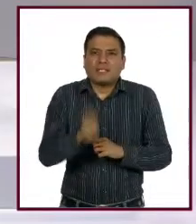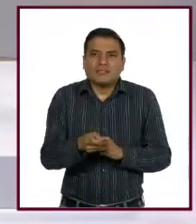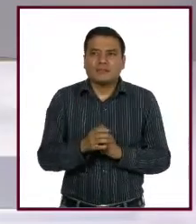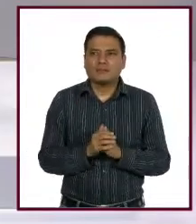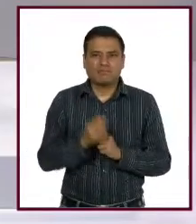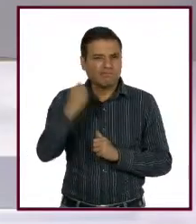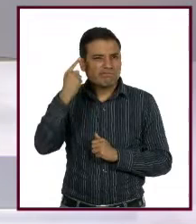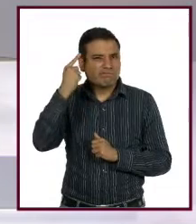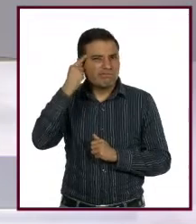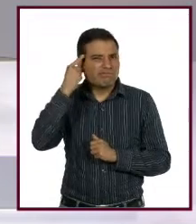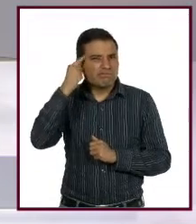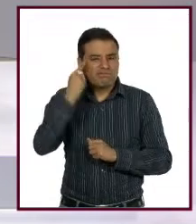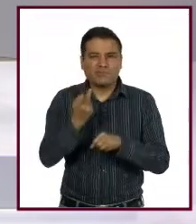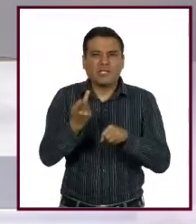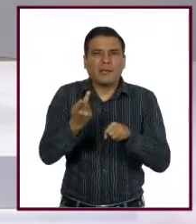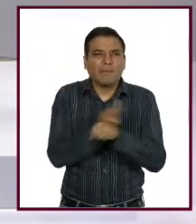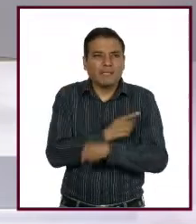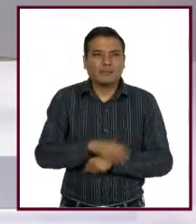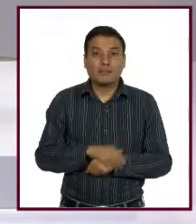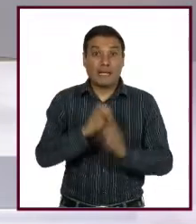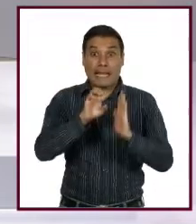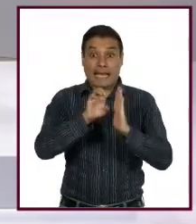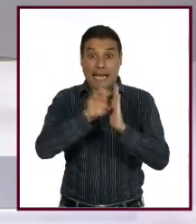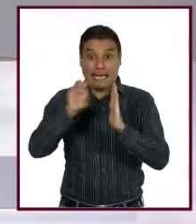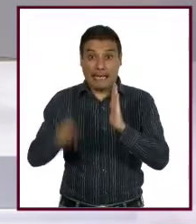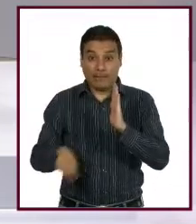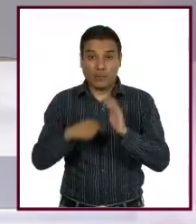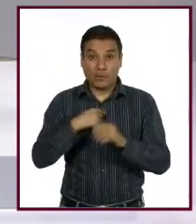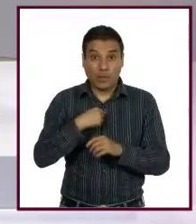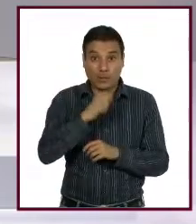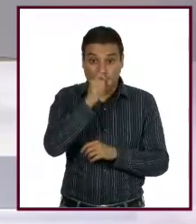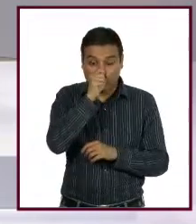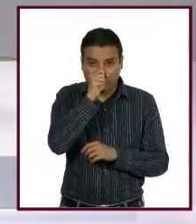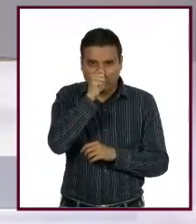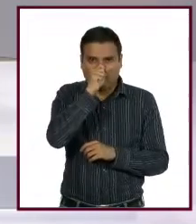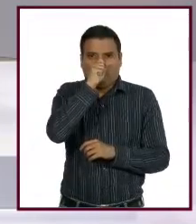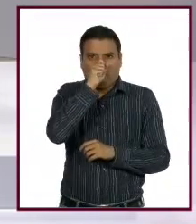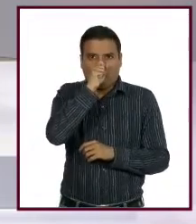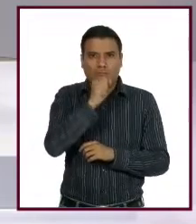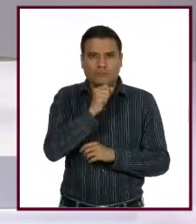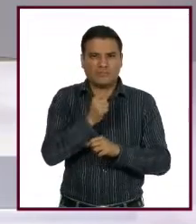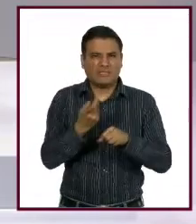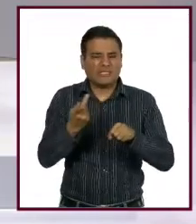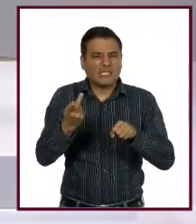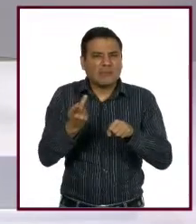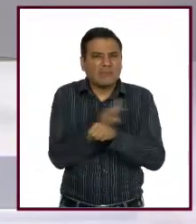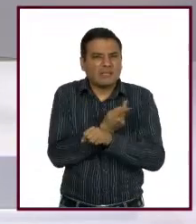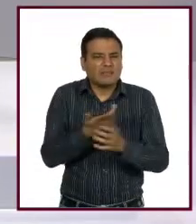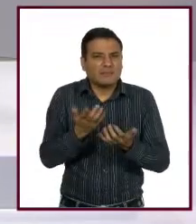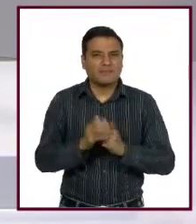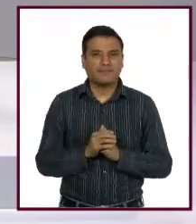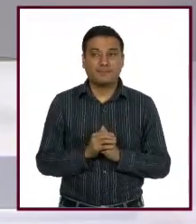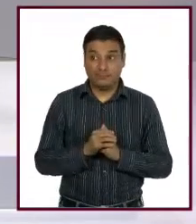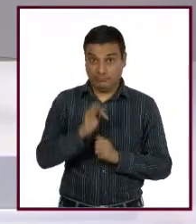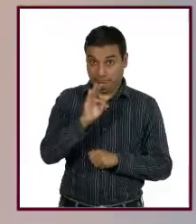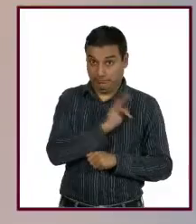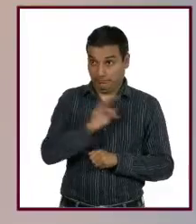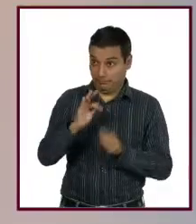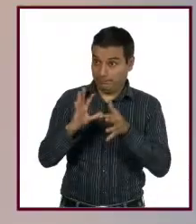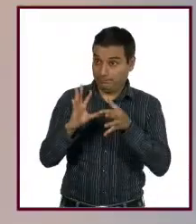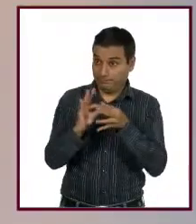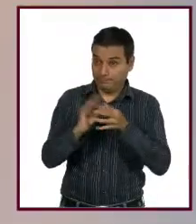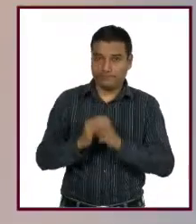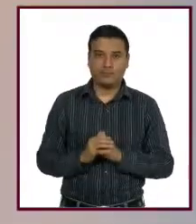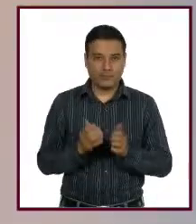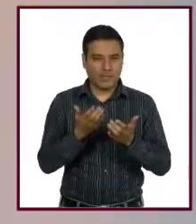ejemplo? Inmediatamente que pues se empiezan a consumir. ¿Podríamos comenzar con ese segmento? Claro que sí. Pues vamos a pasar